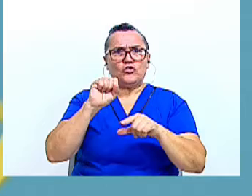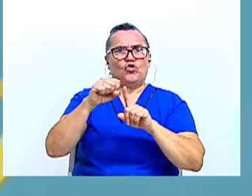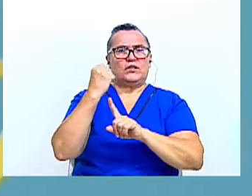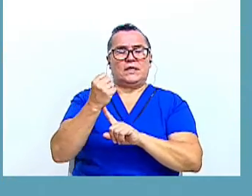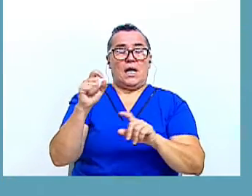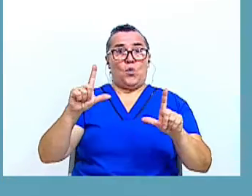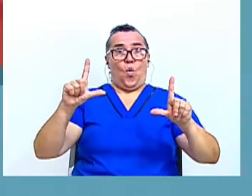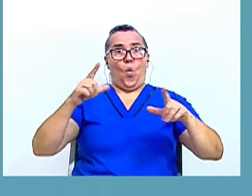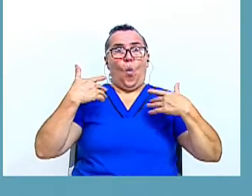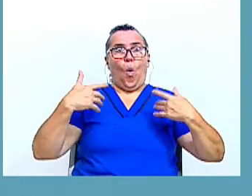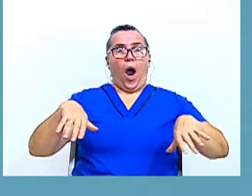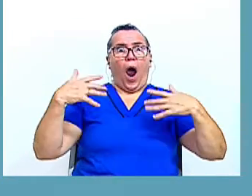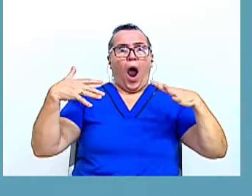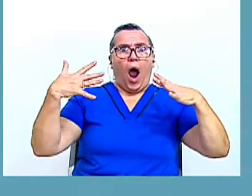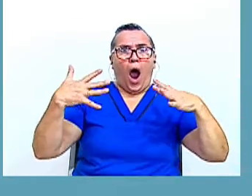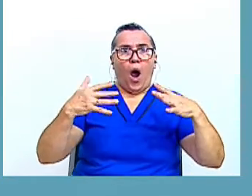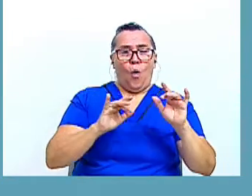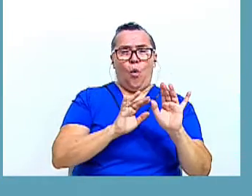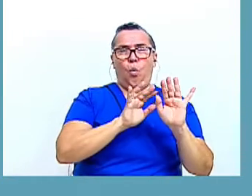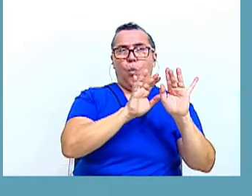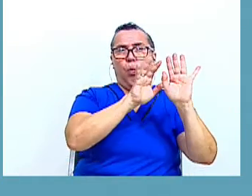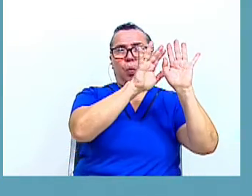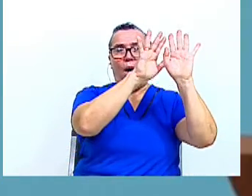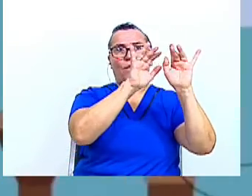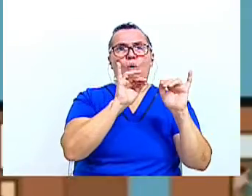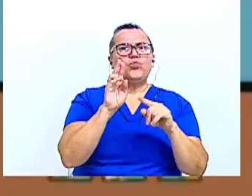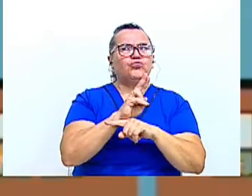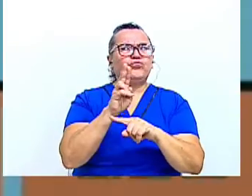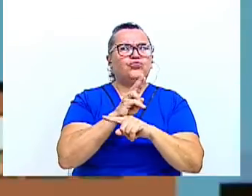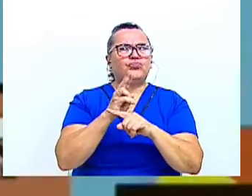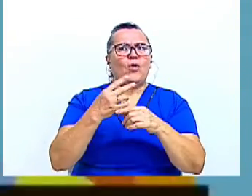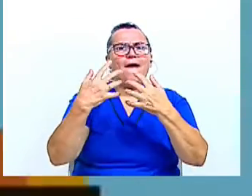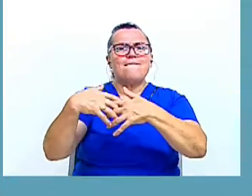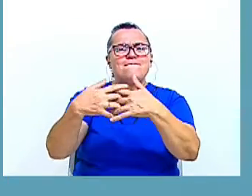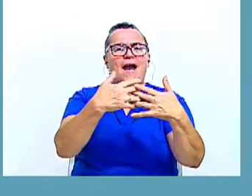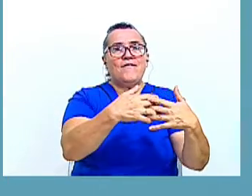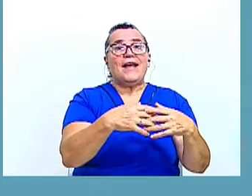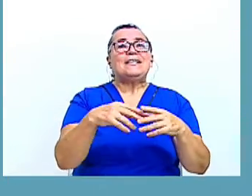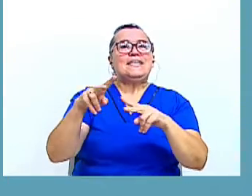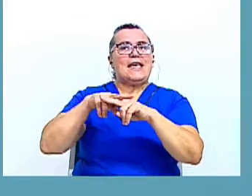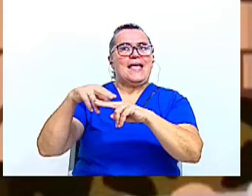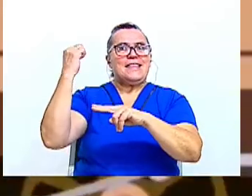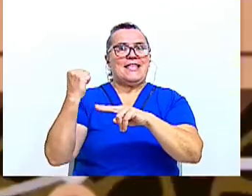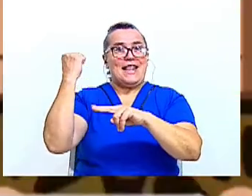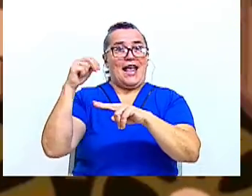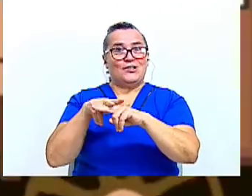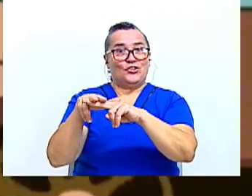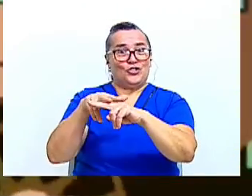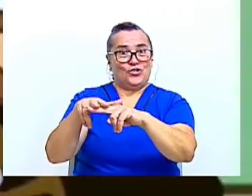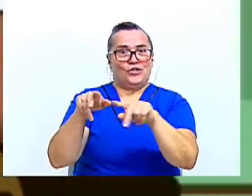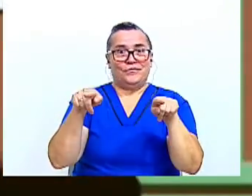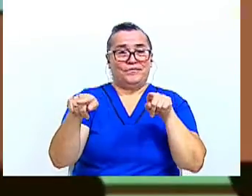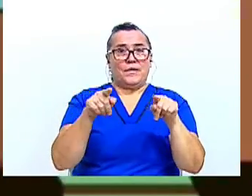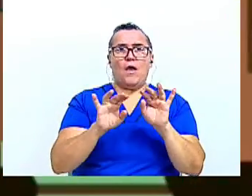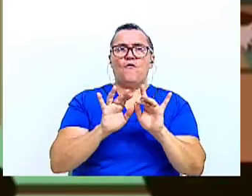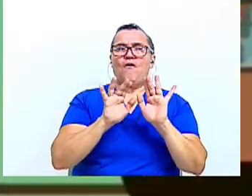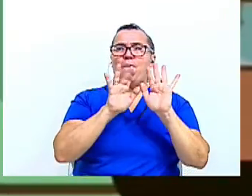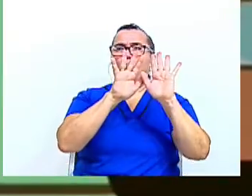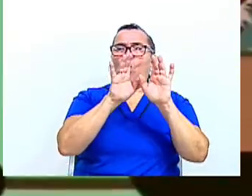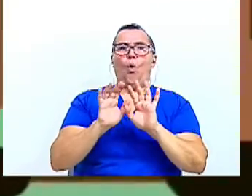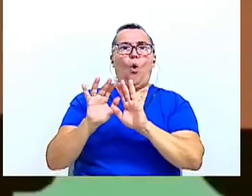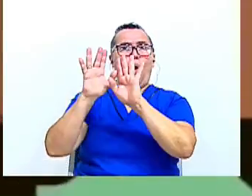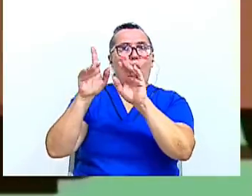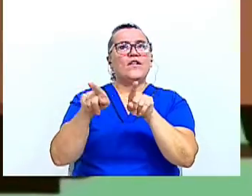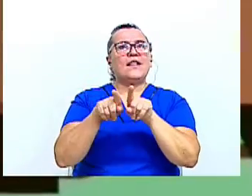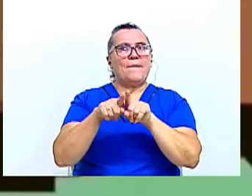vista. La máquina de vapor se utilizó sobre todo en las fábricas y en el transporte. Las máquinas de vapor también se utilizaban